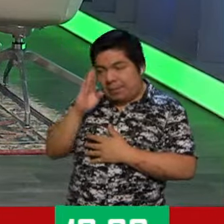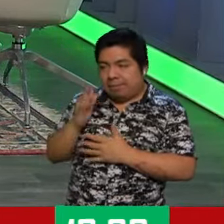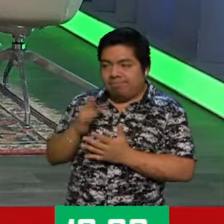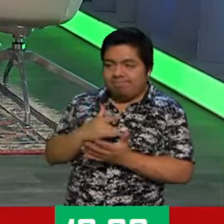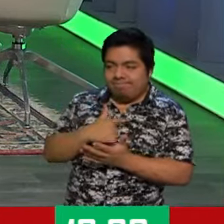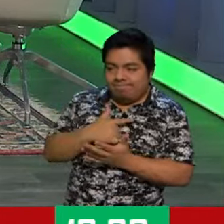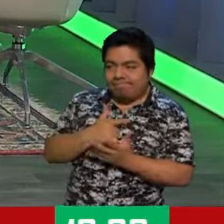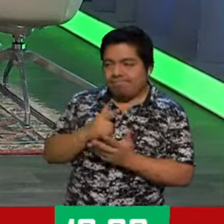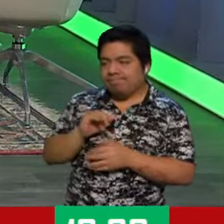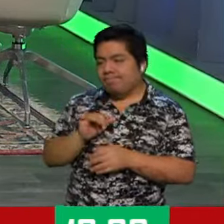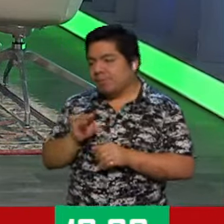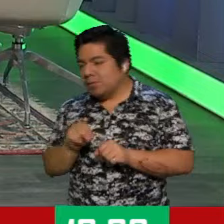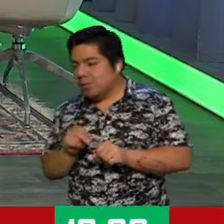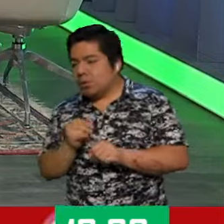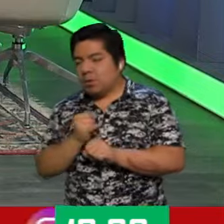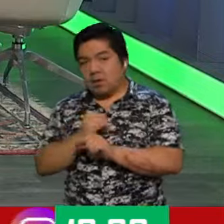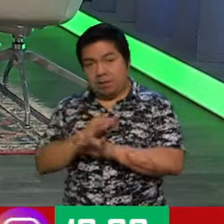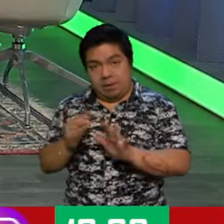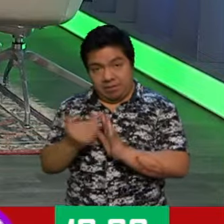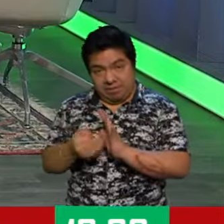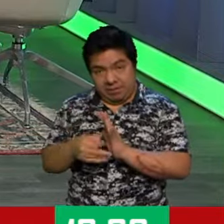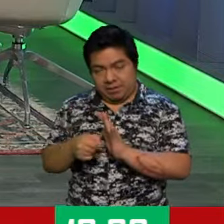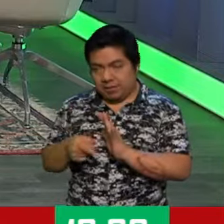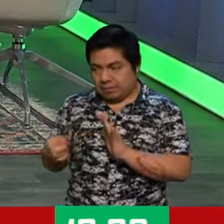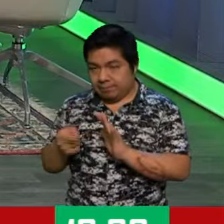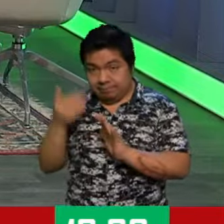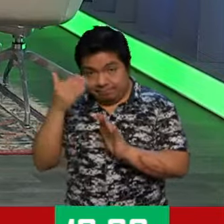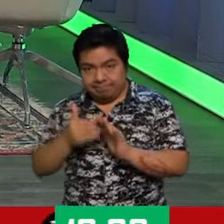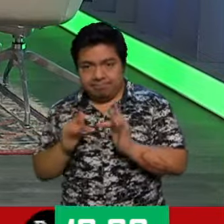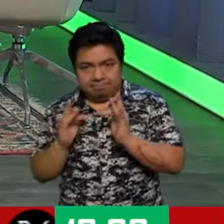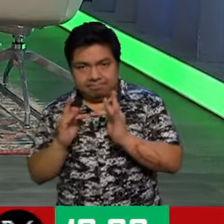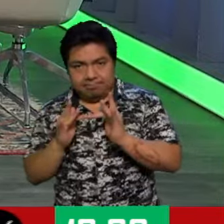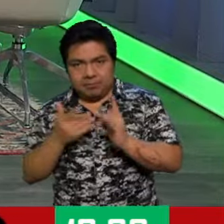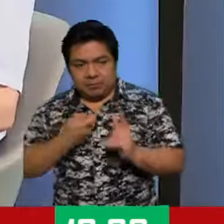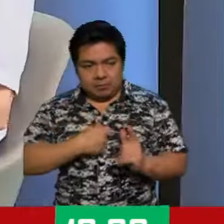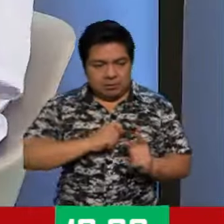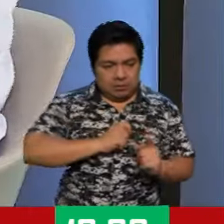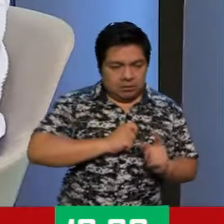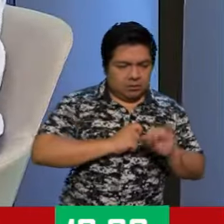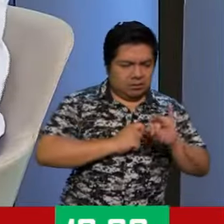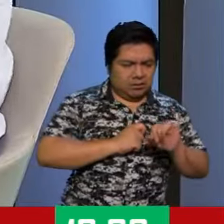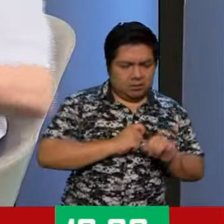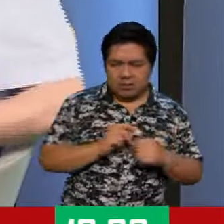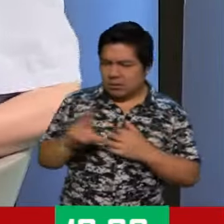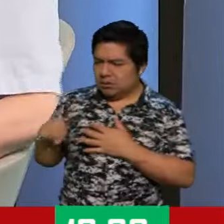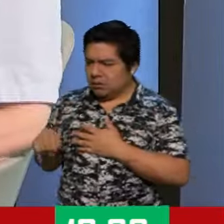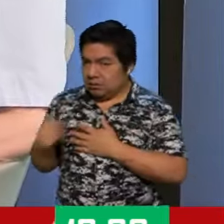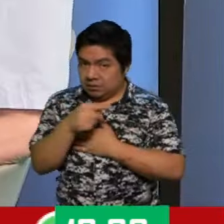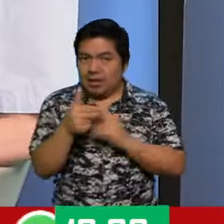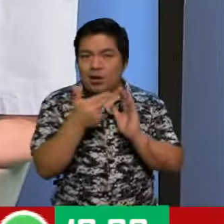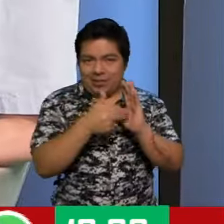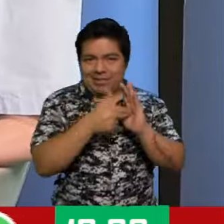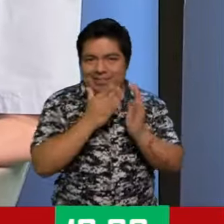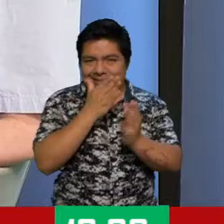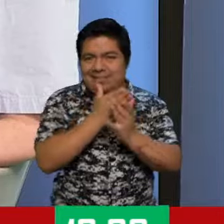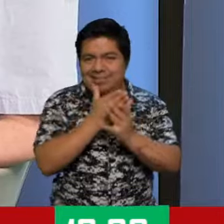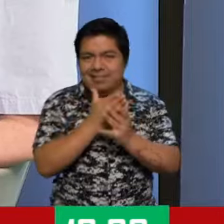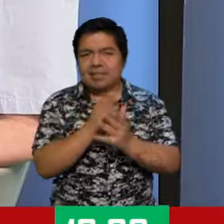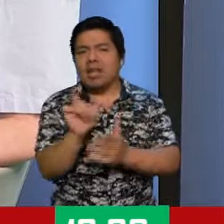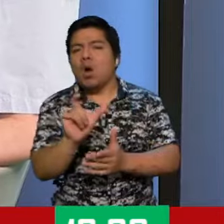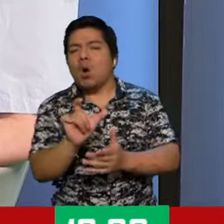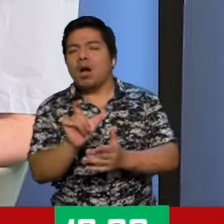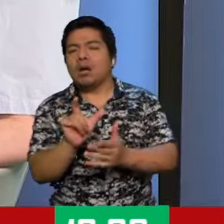les falta información. Es más, para saber si eres trans o no, claro. Vayan a los talleres. A ver, ¿se va a sacar